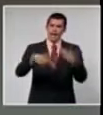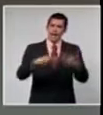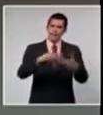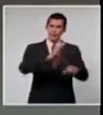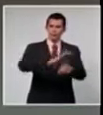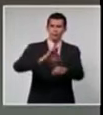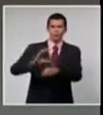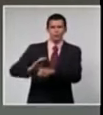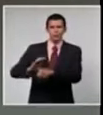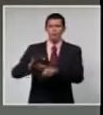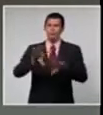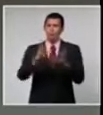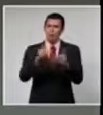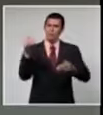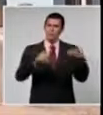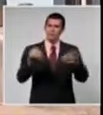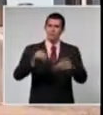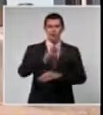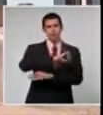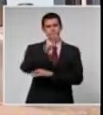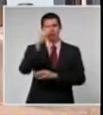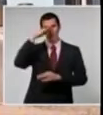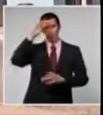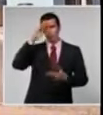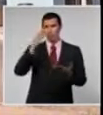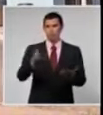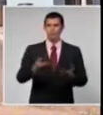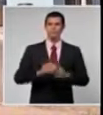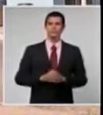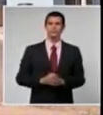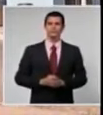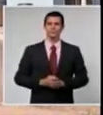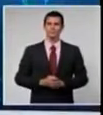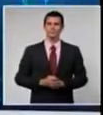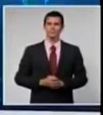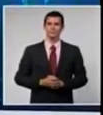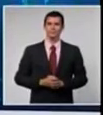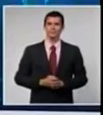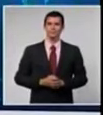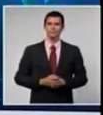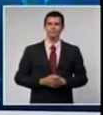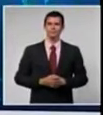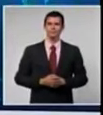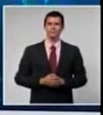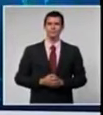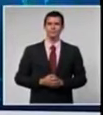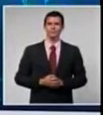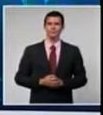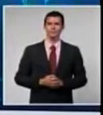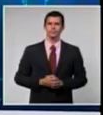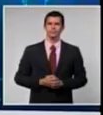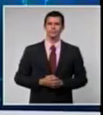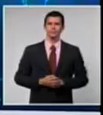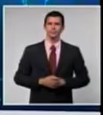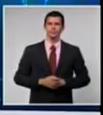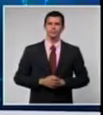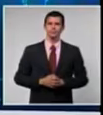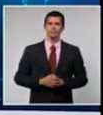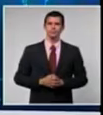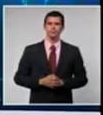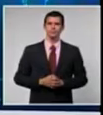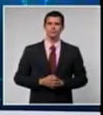En Camagüey, César Alejandro Moreno, Sistema Informativo de la Televisión Cubana. Un equipo multidisciplinario del Hospital